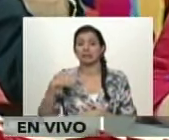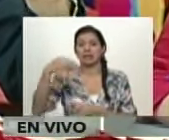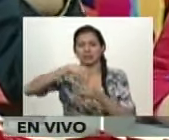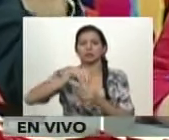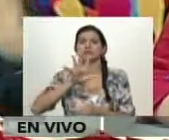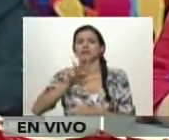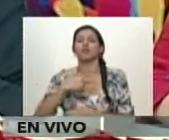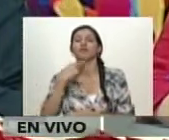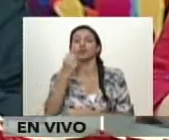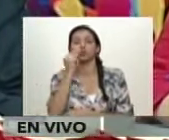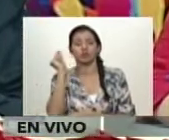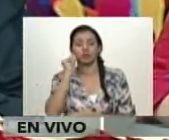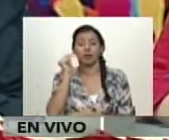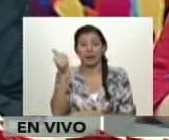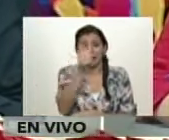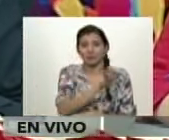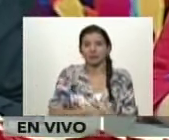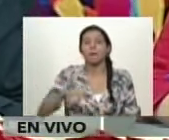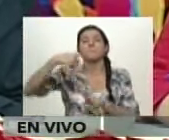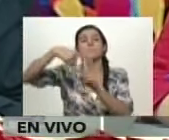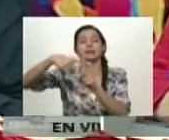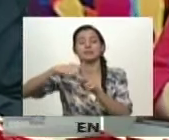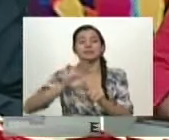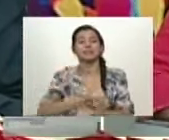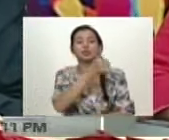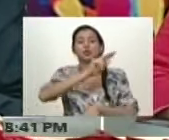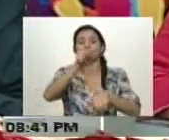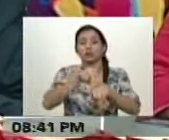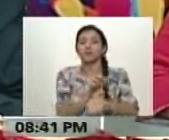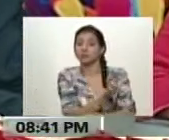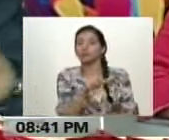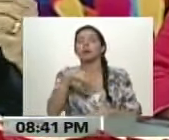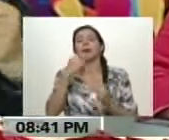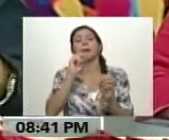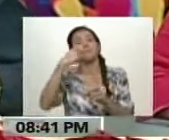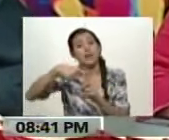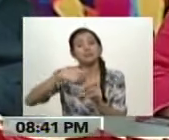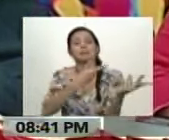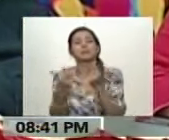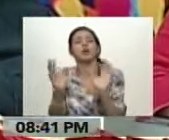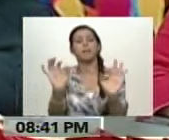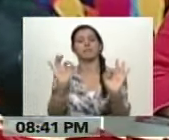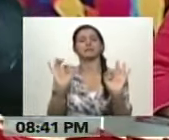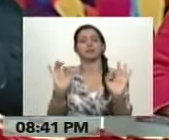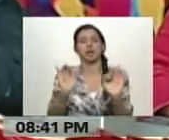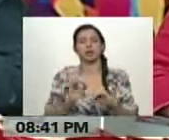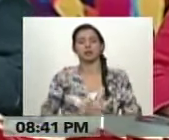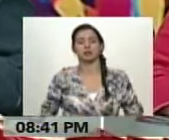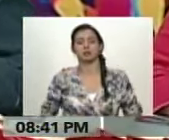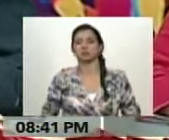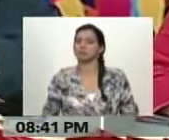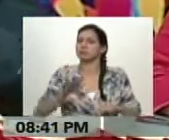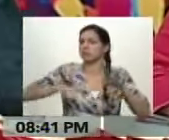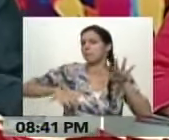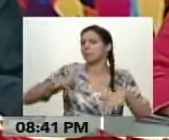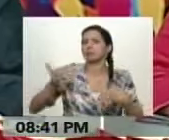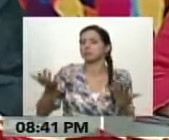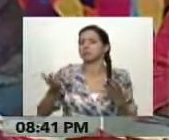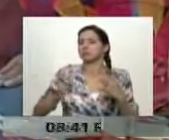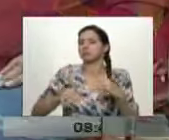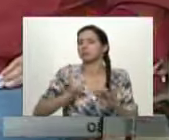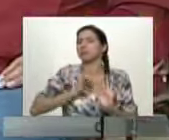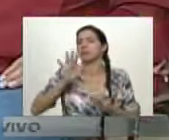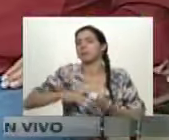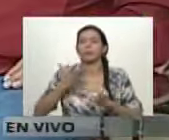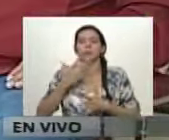y voceras por Estado, más la dirección nacional, más invitados especiales de acuerdo a la temática y a los puntos